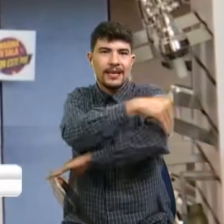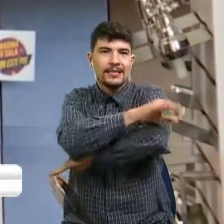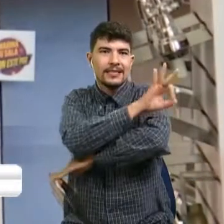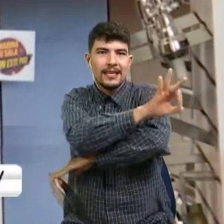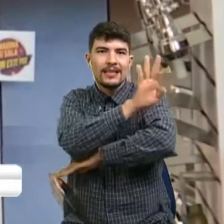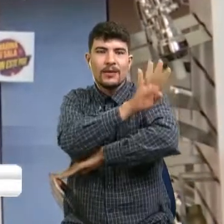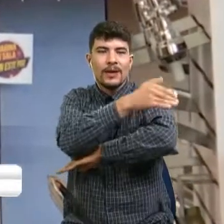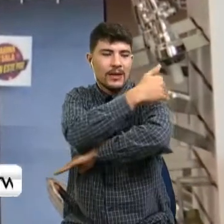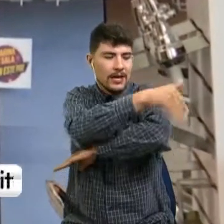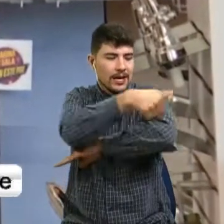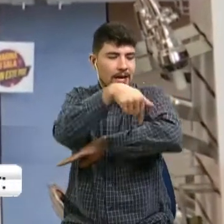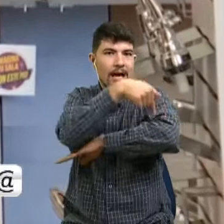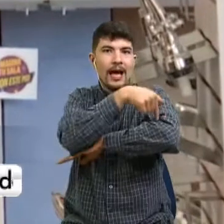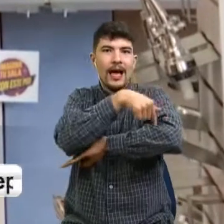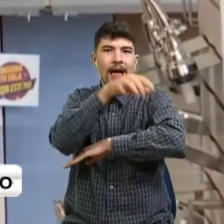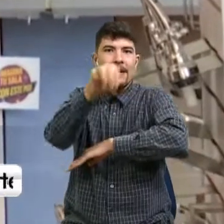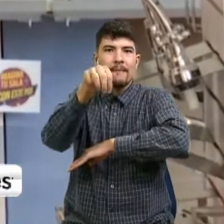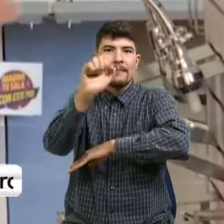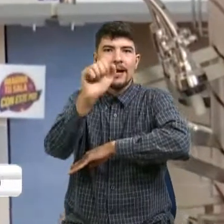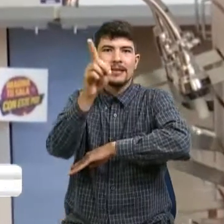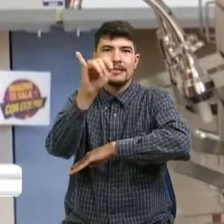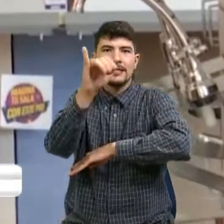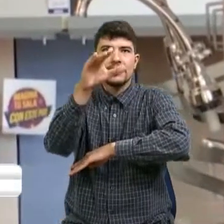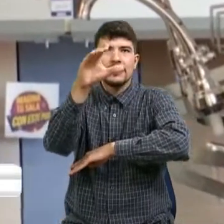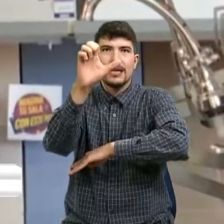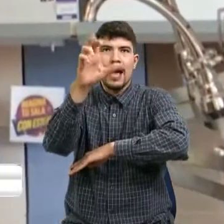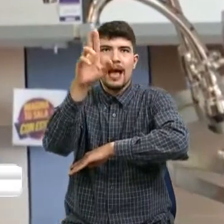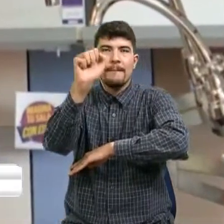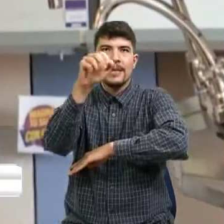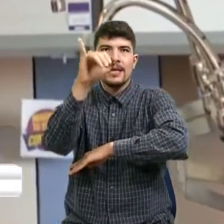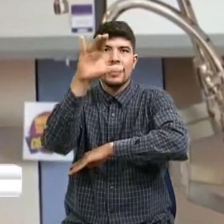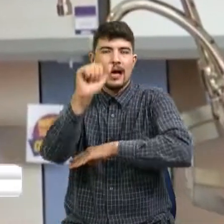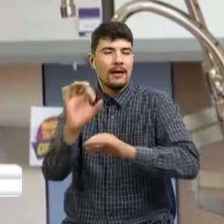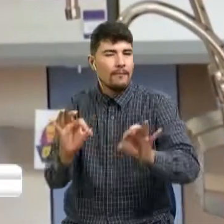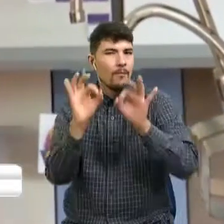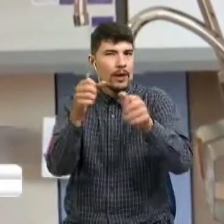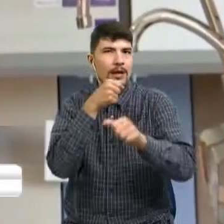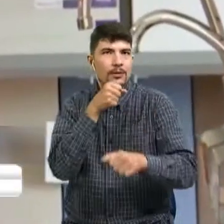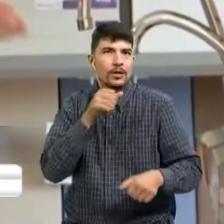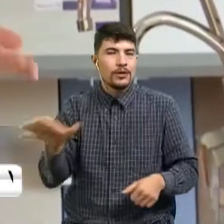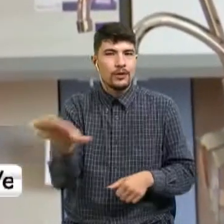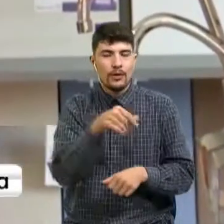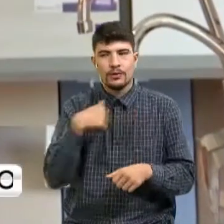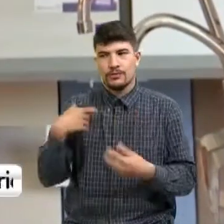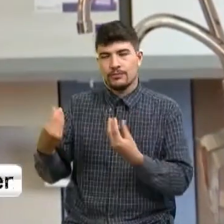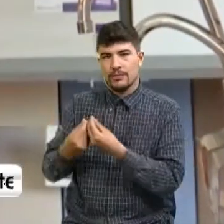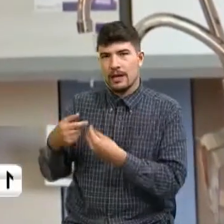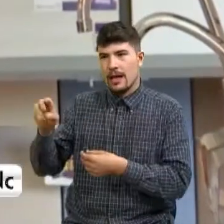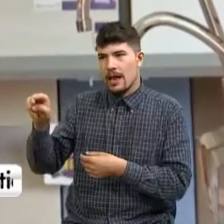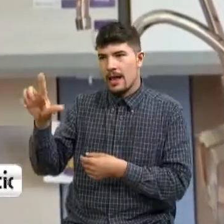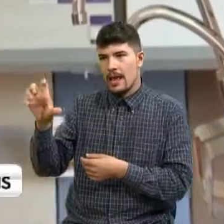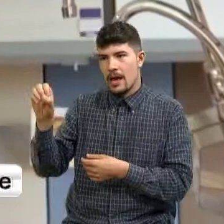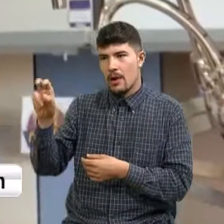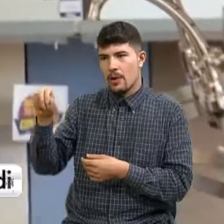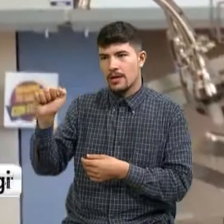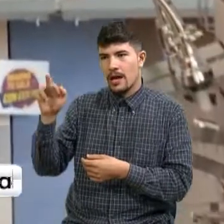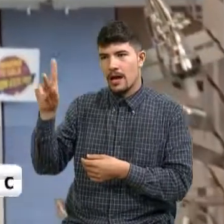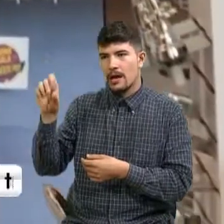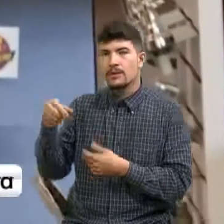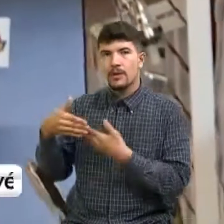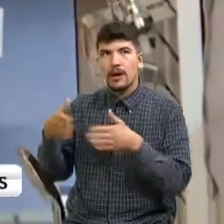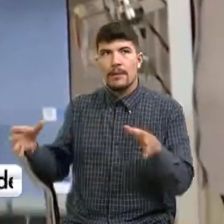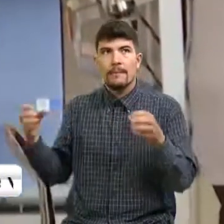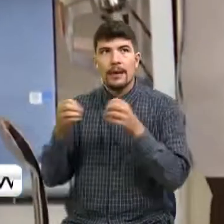esquina, precisamente en Maxcerámica, porque hay excelentes noticias para todos. Me encuentro con Leonardo y con Marisela, quienes nos ampliarán un poco